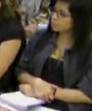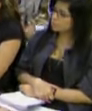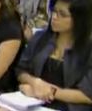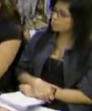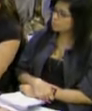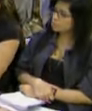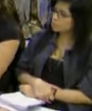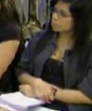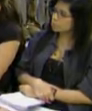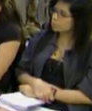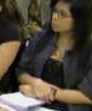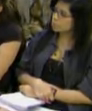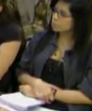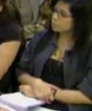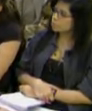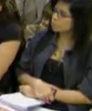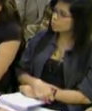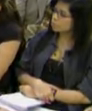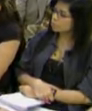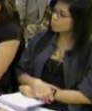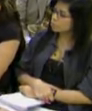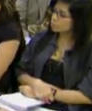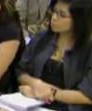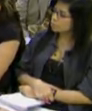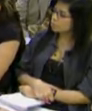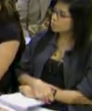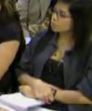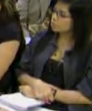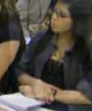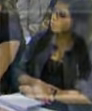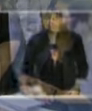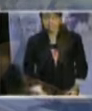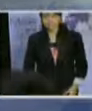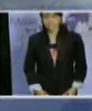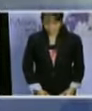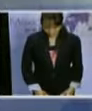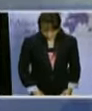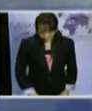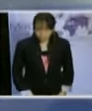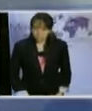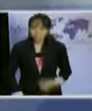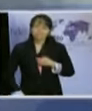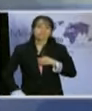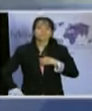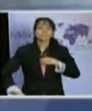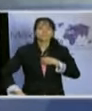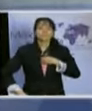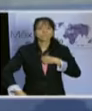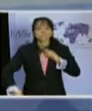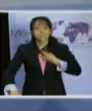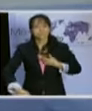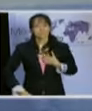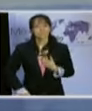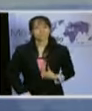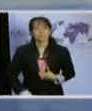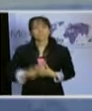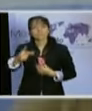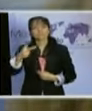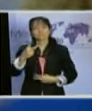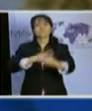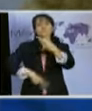Muchísimas gracias. Resalto la presencia desde hace ya unos minutos, pero está con nosotros también la senadora Luz María Peristain.